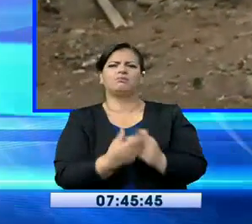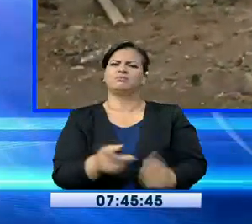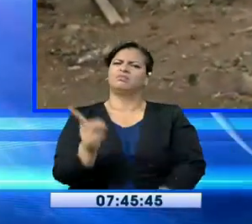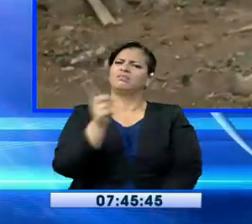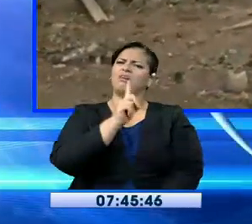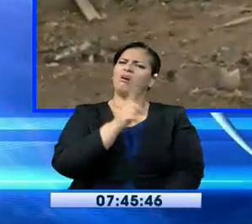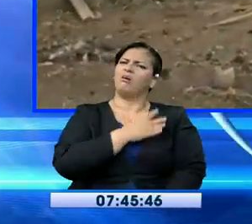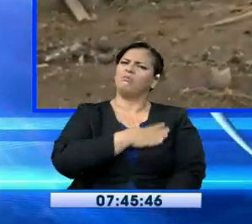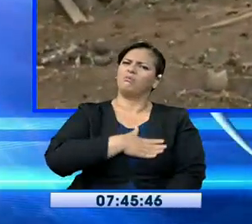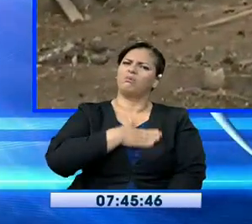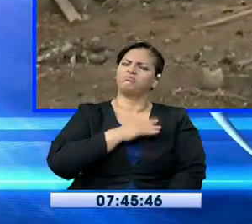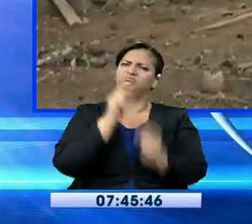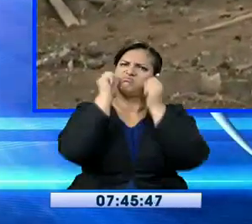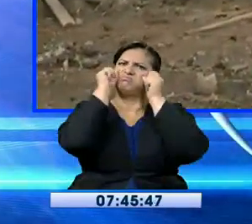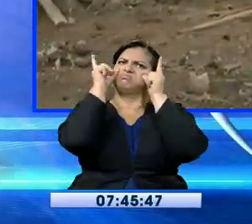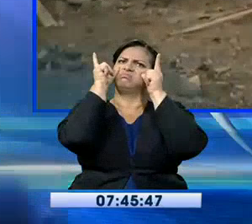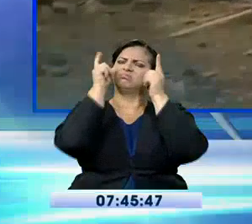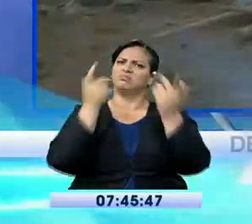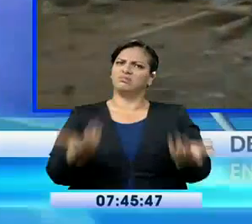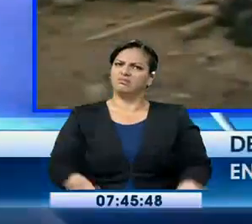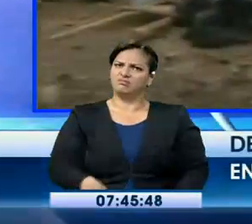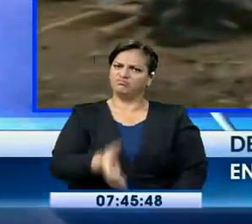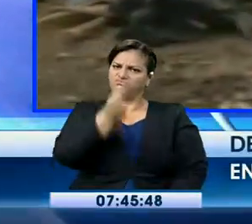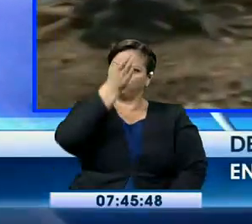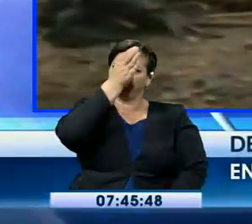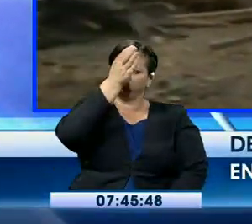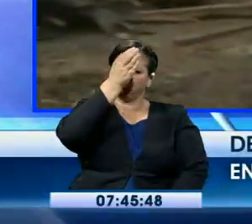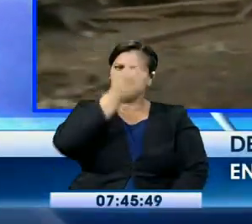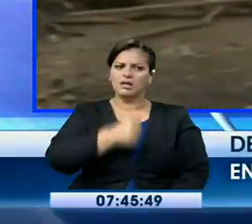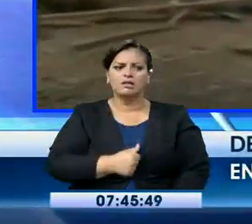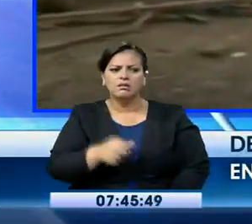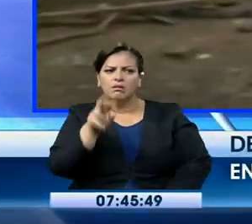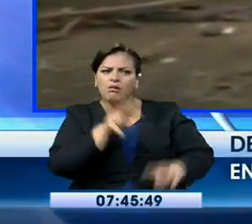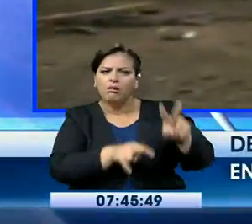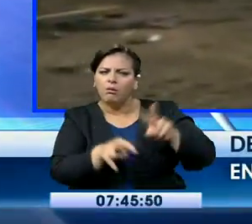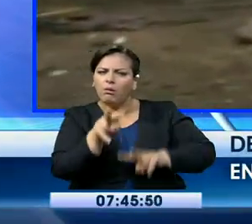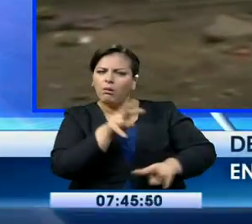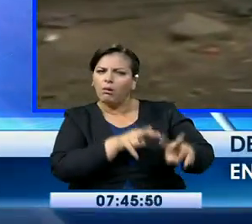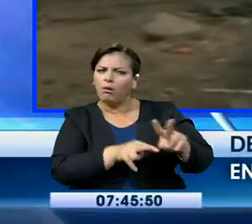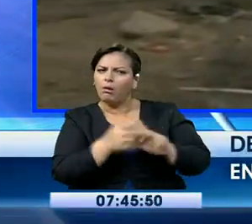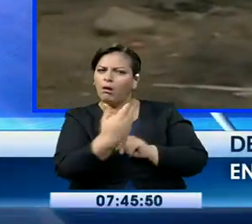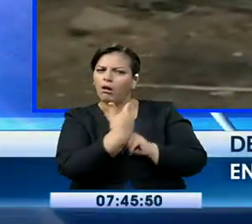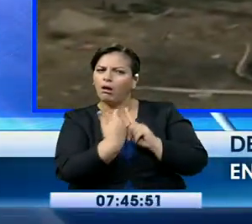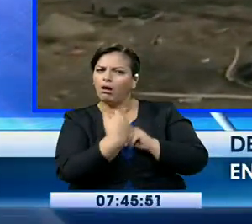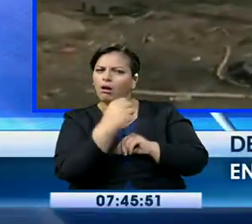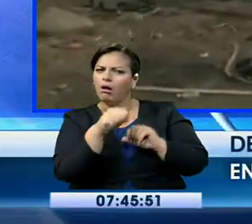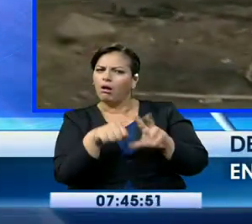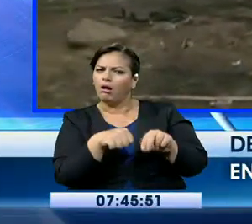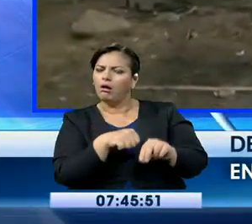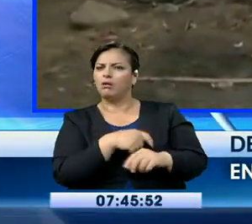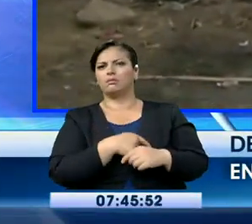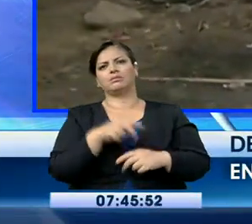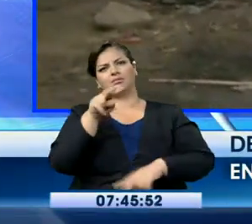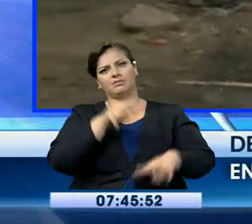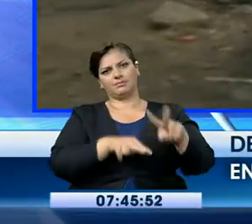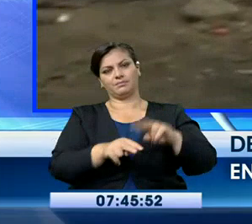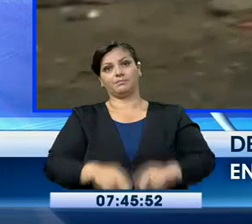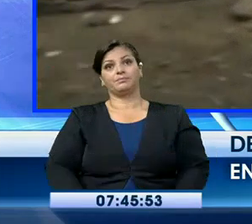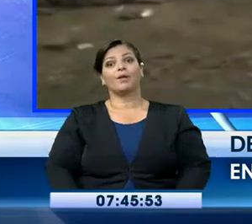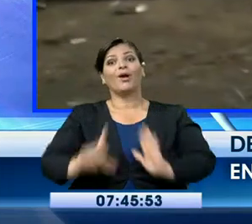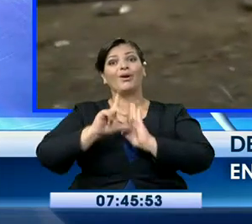y eso es un llamado de atención para toda la comunidad. Ese tema, más adelante en la noticia de la comunidad, lo